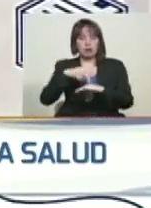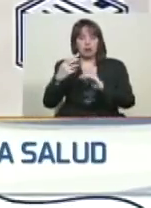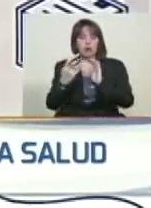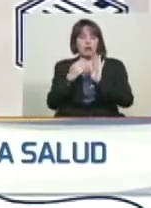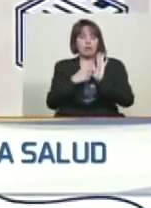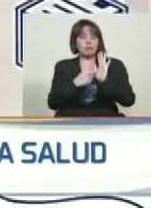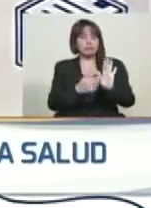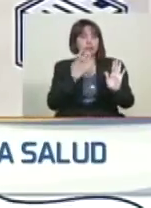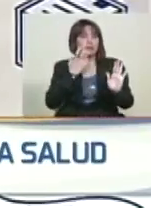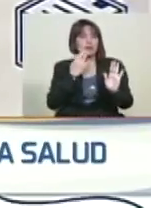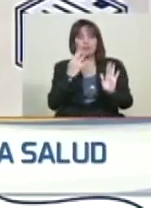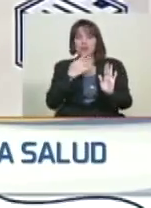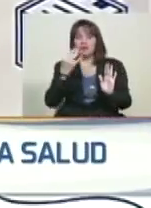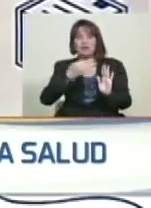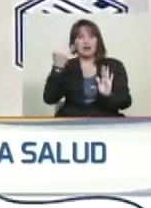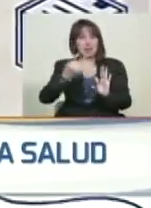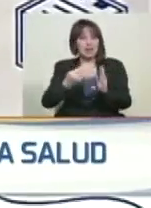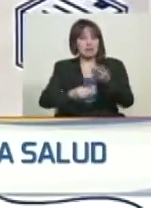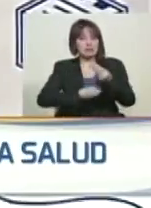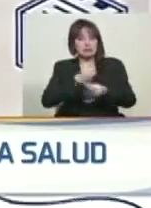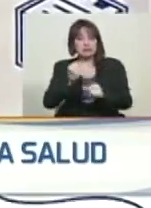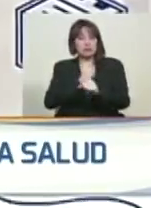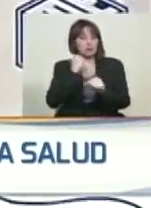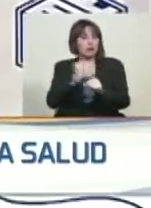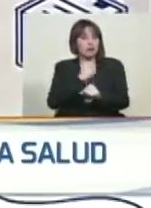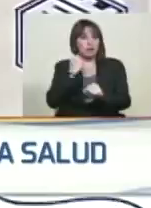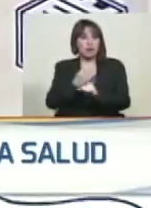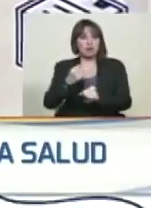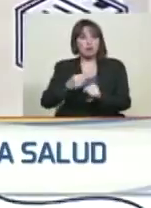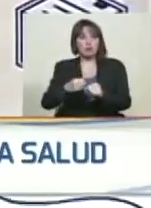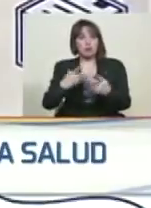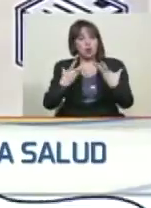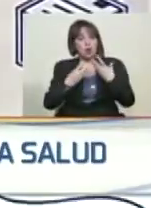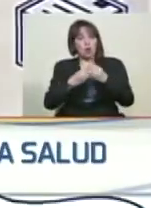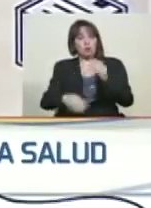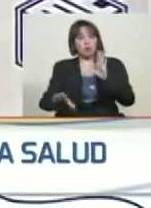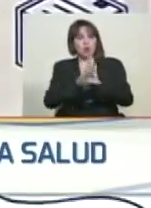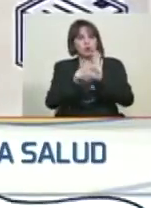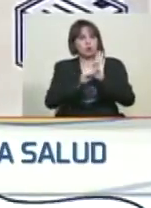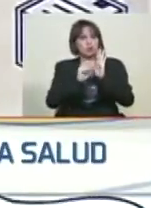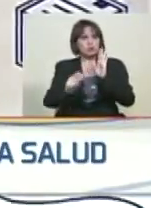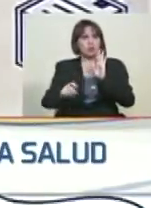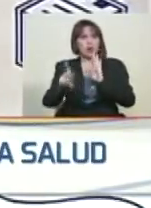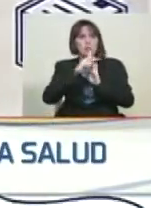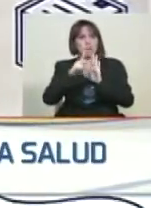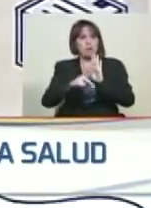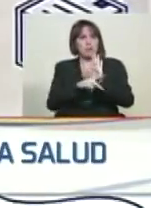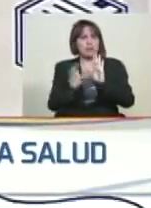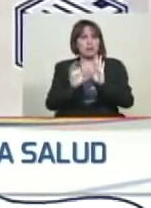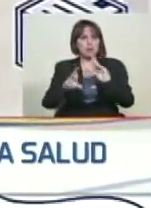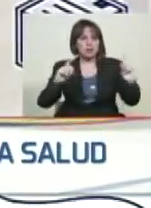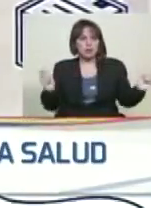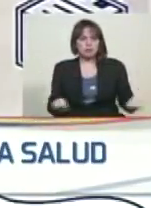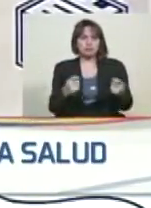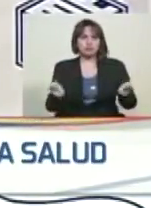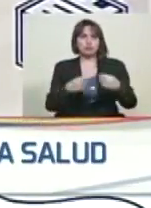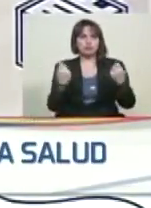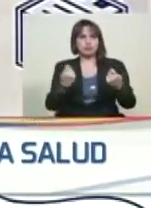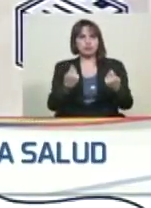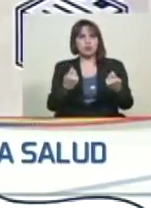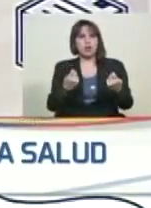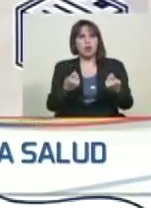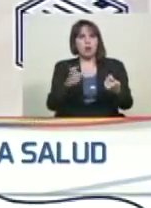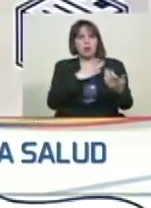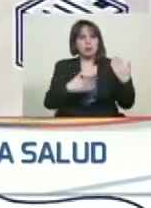democracia participativa, protagónica, consagrada en nuestra Constitución, en el Plan de la Patria e impulsada por nuestro comandante eterno